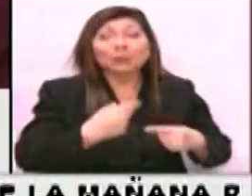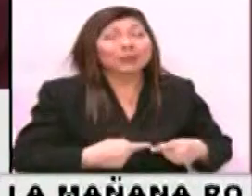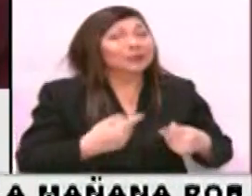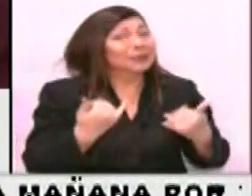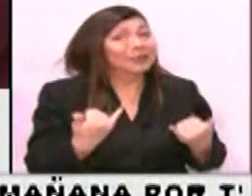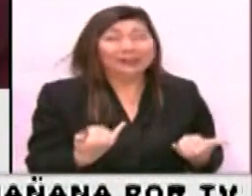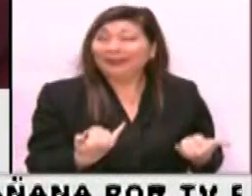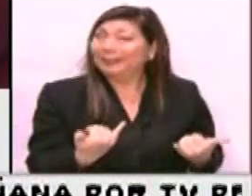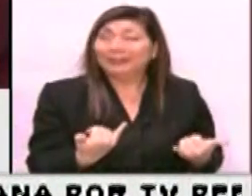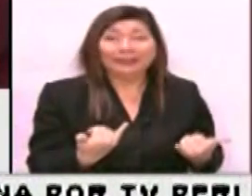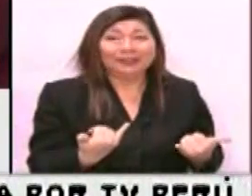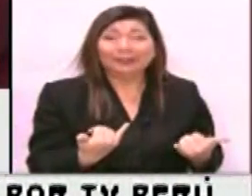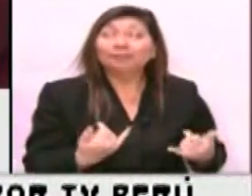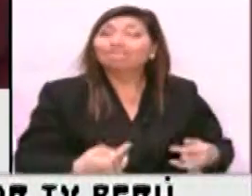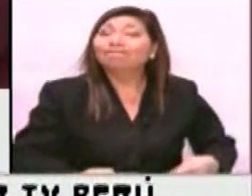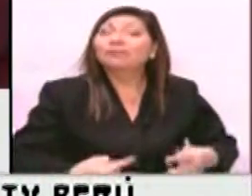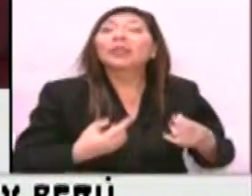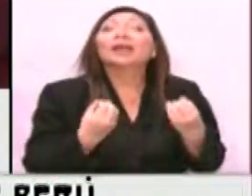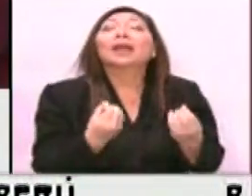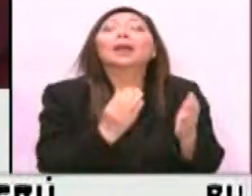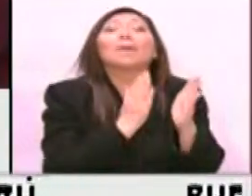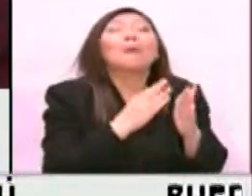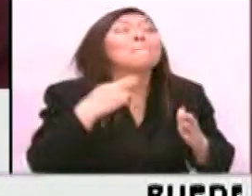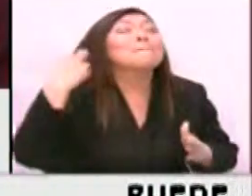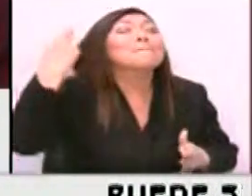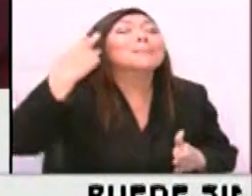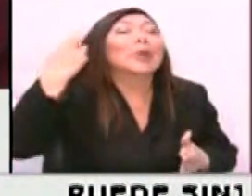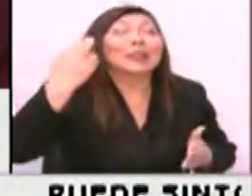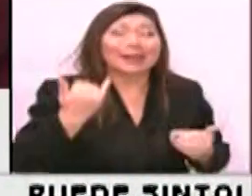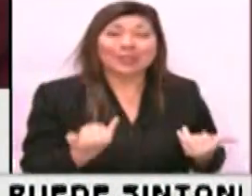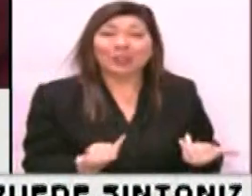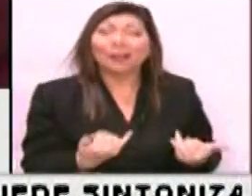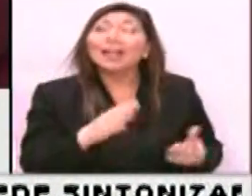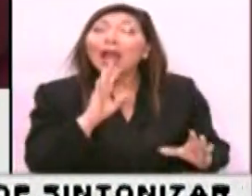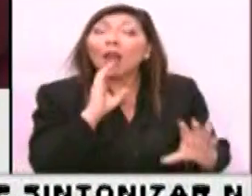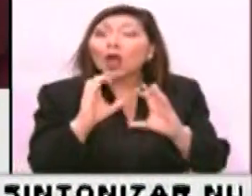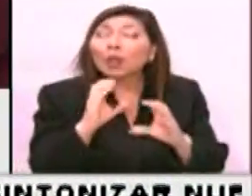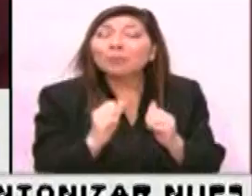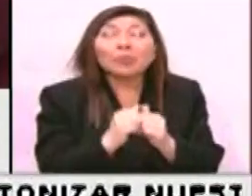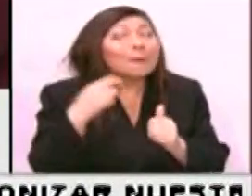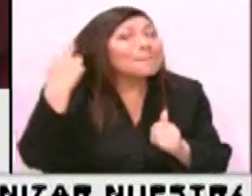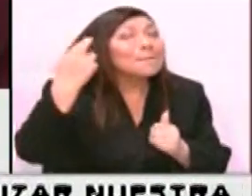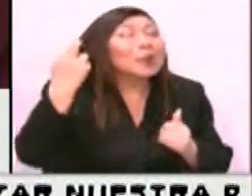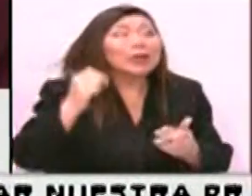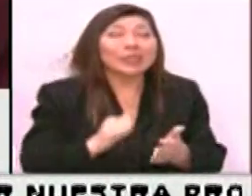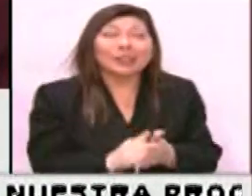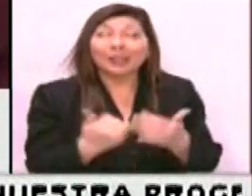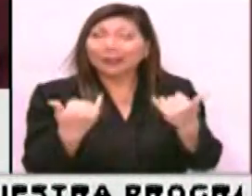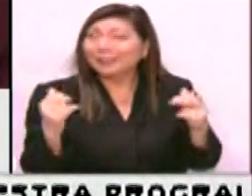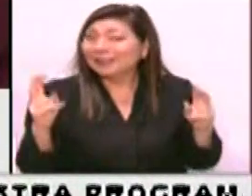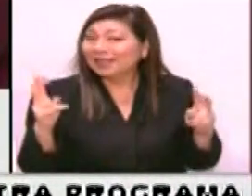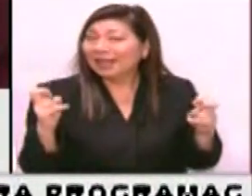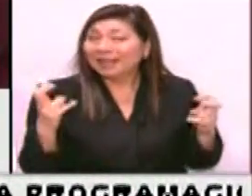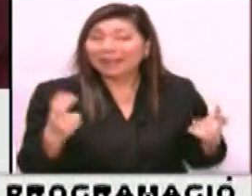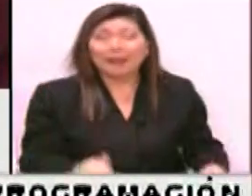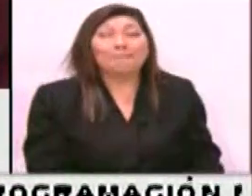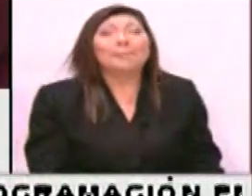discutiendo eso, estamos discutiendo en términos políticos, estamos conversando en términos políticos en este punto.